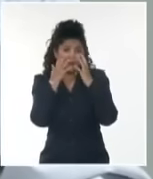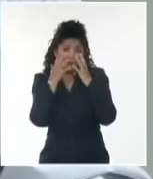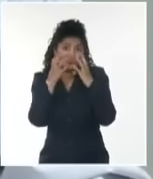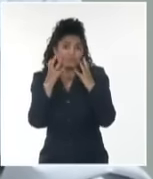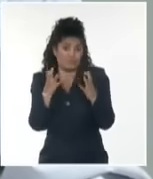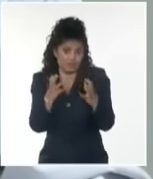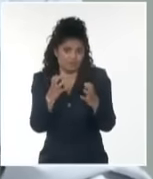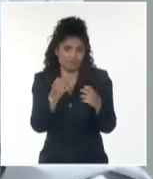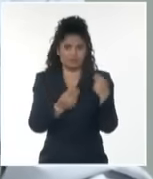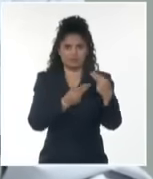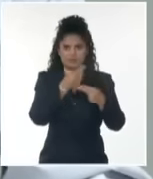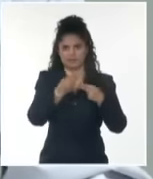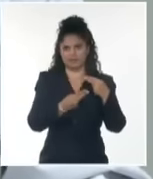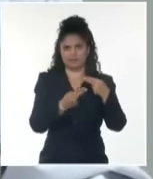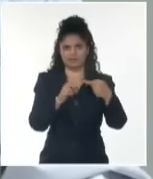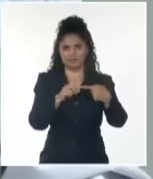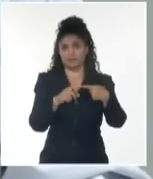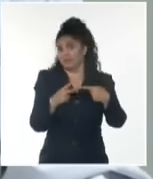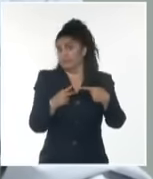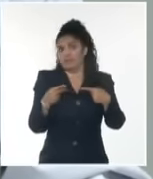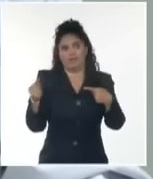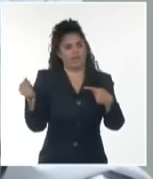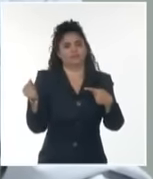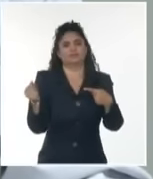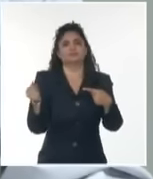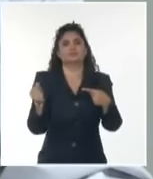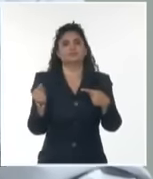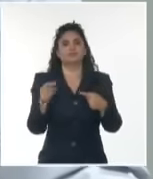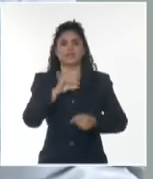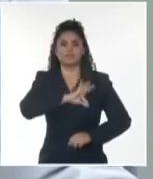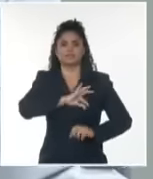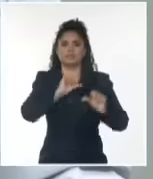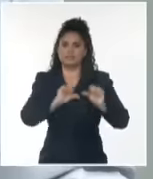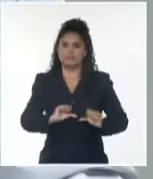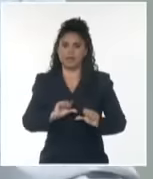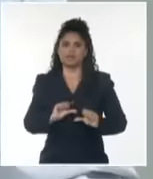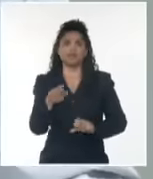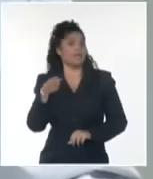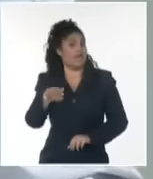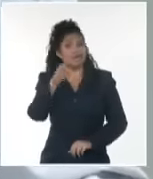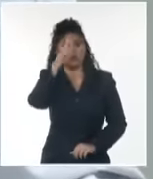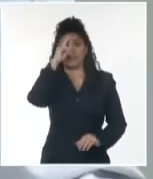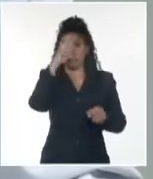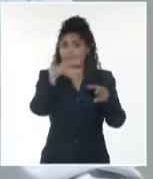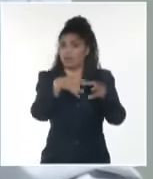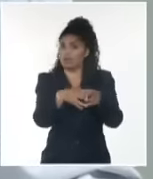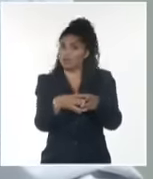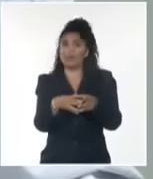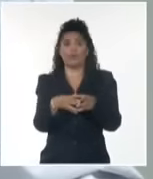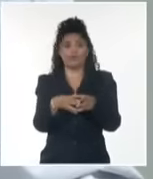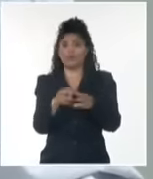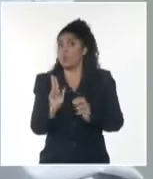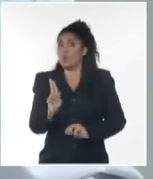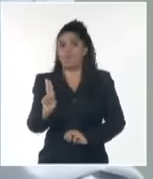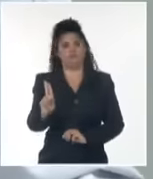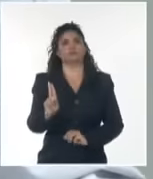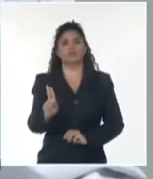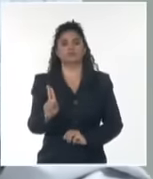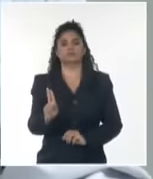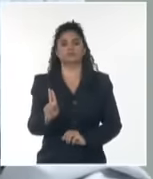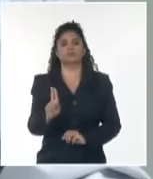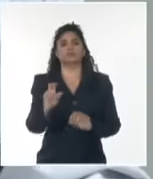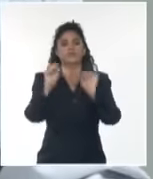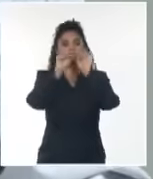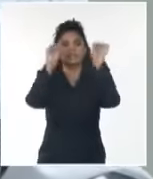hacer es inmediatamente que tengamos una sintomatología, acudamos a nuestro médico. El sistema de salud cubano tiene la bondad de